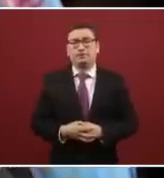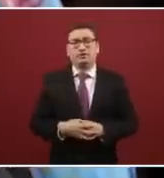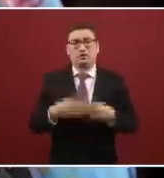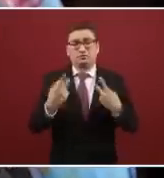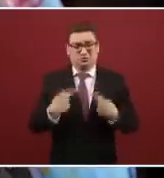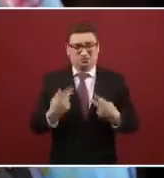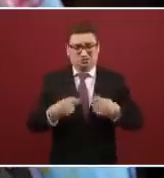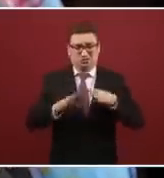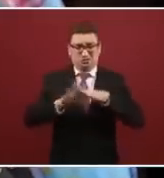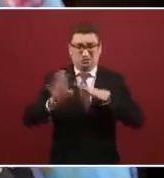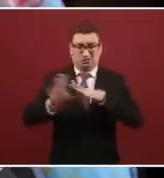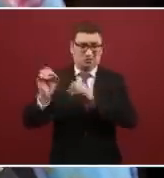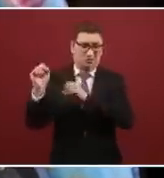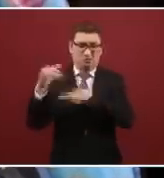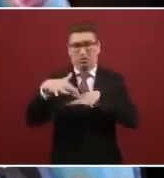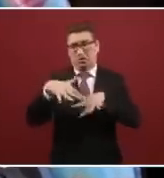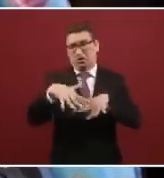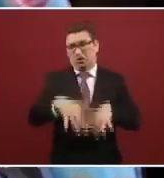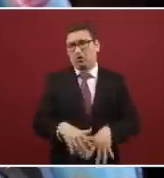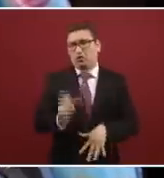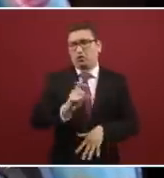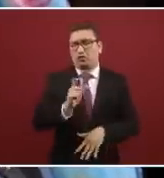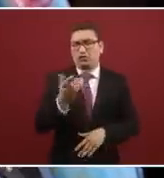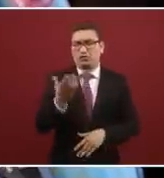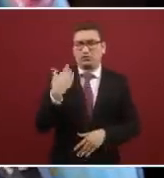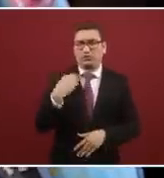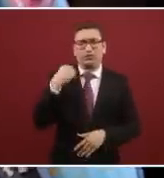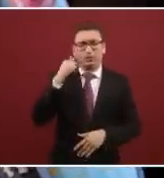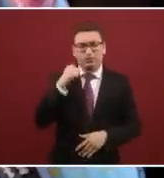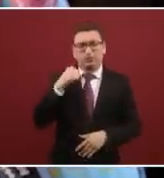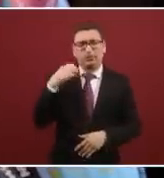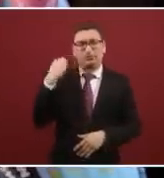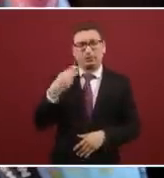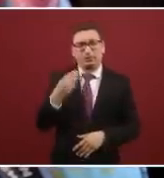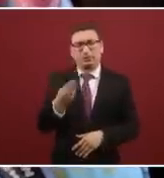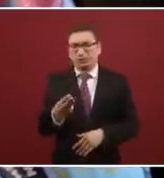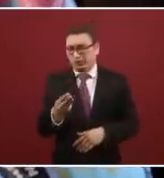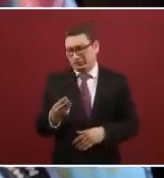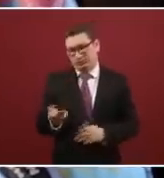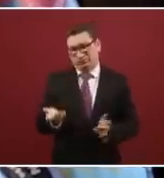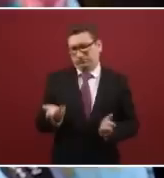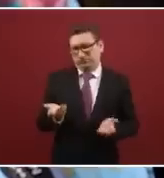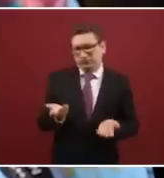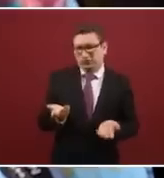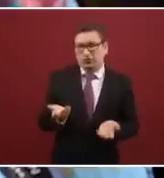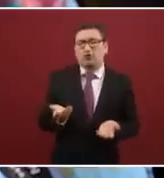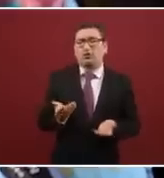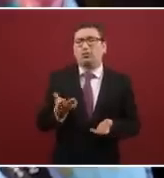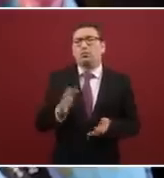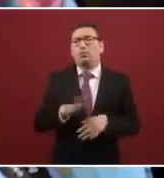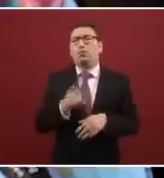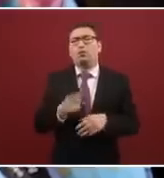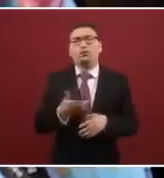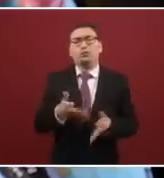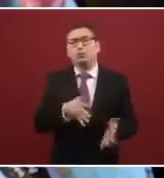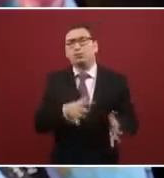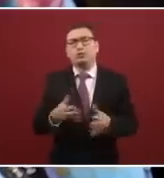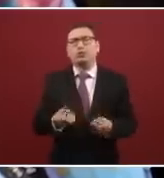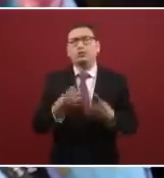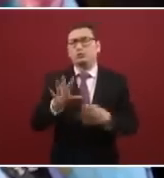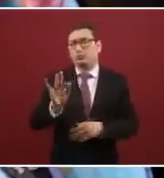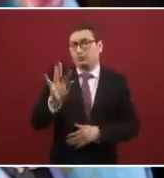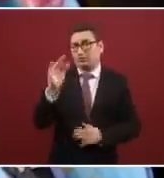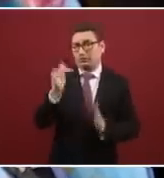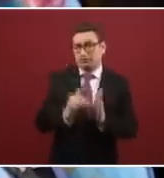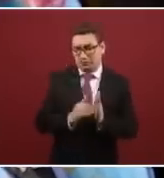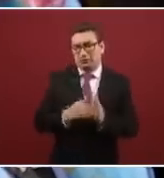de migrantes a partir de abril, de marzo, de mayo, porque estamos hablando de que había en promedio 40 mil